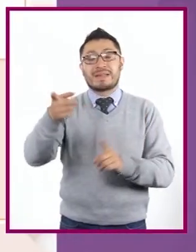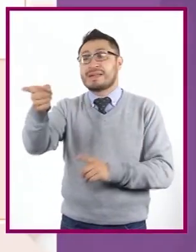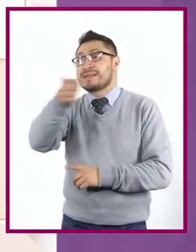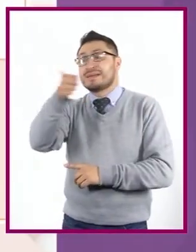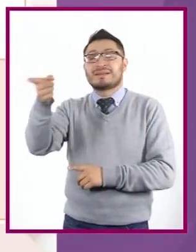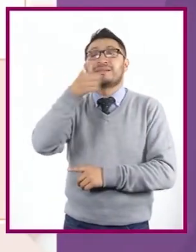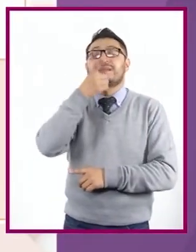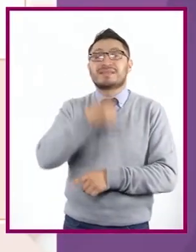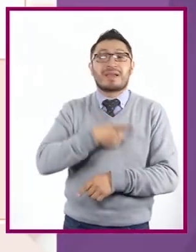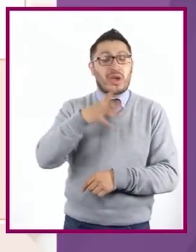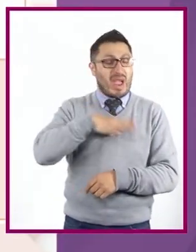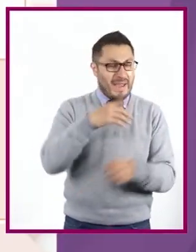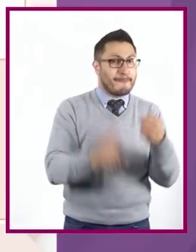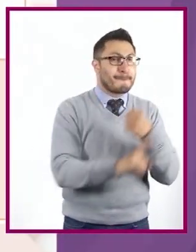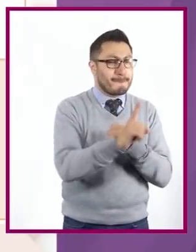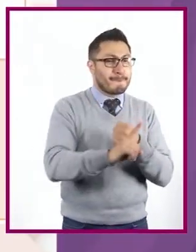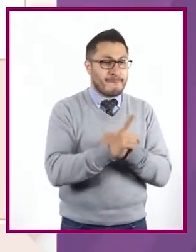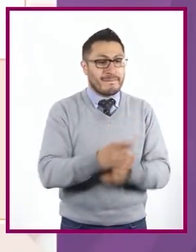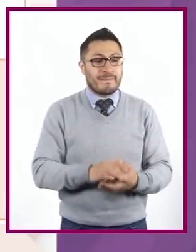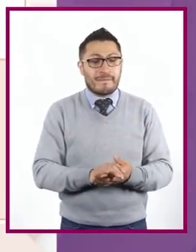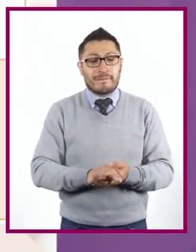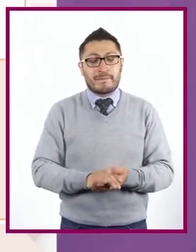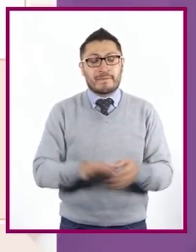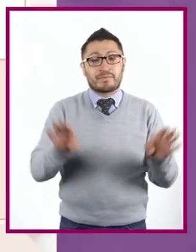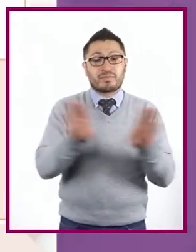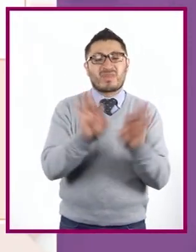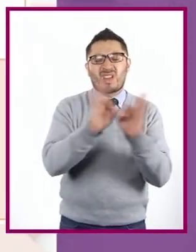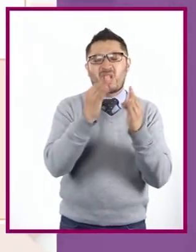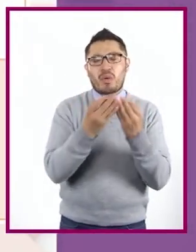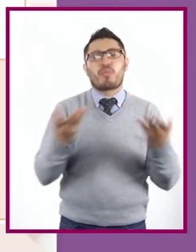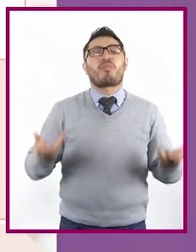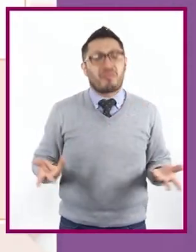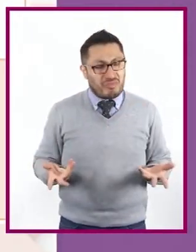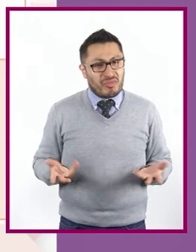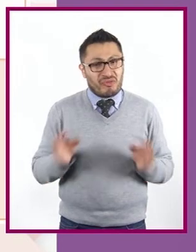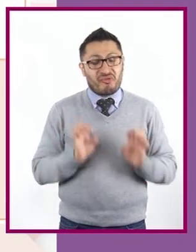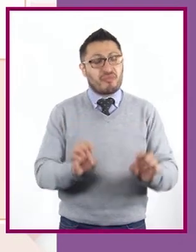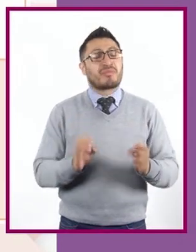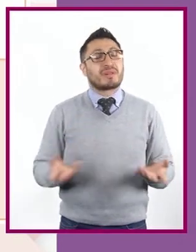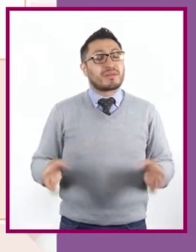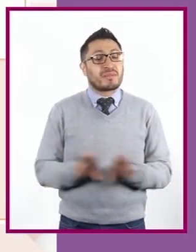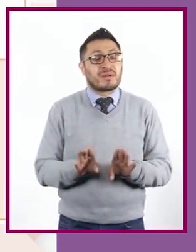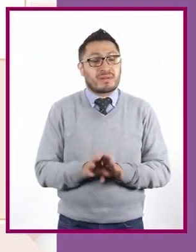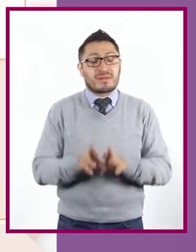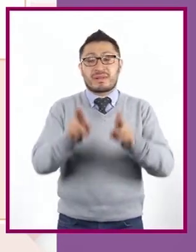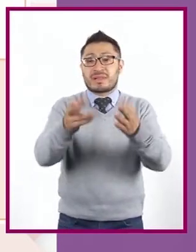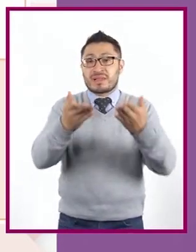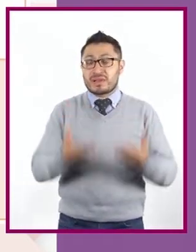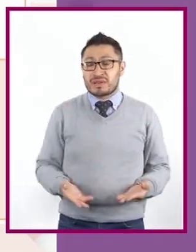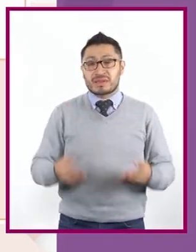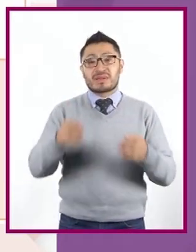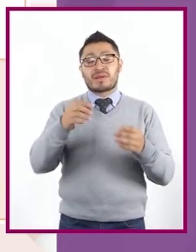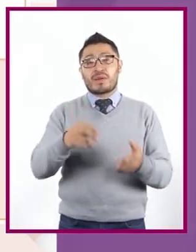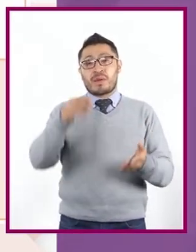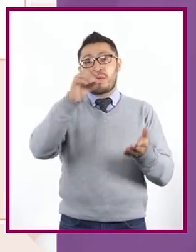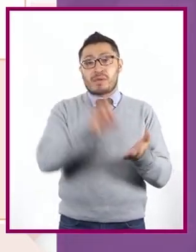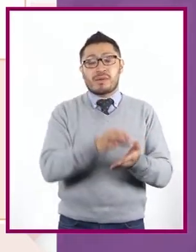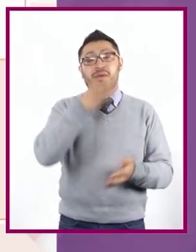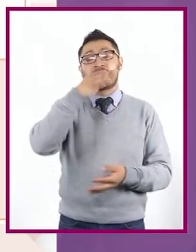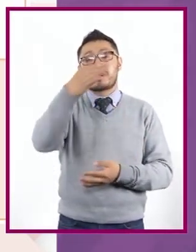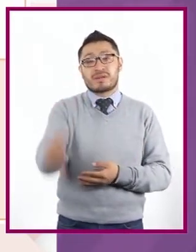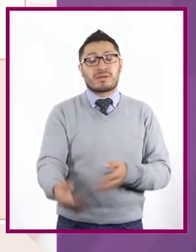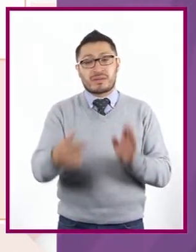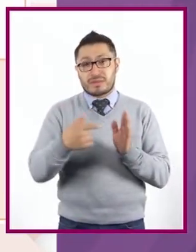un problema. ¿Cómo sería de manera formal? Se recibió notificación de que se presentó un